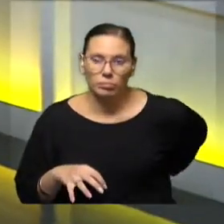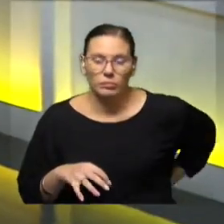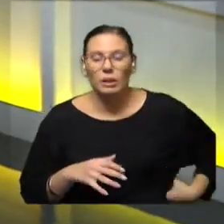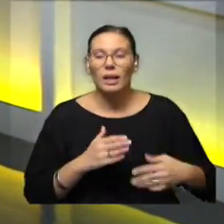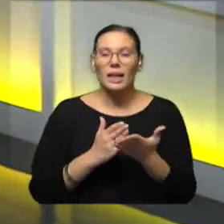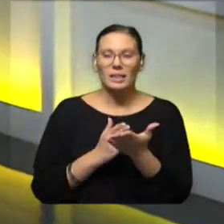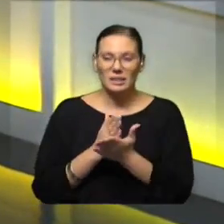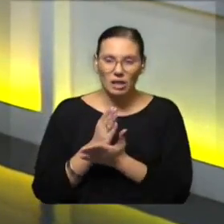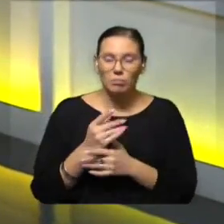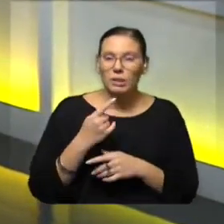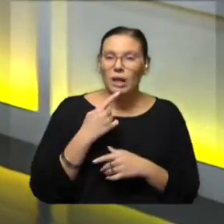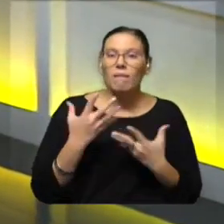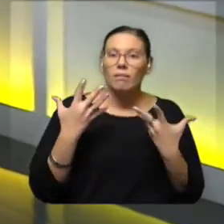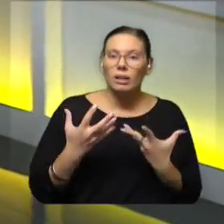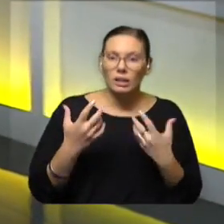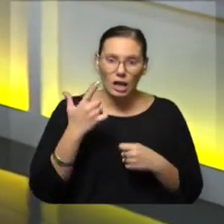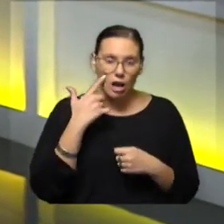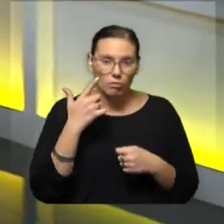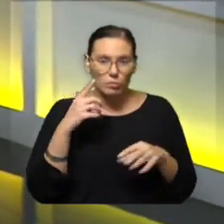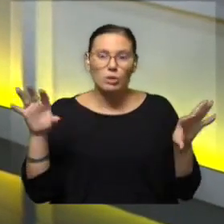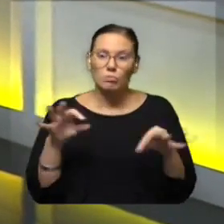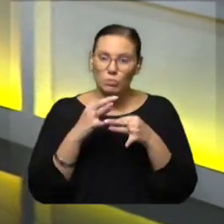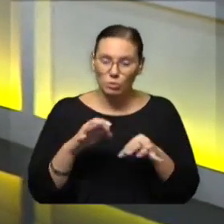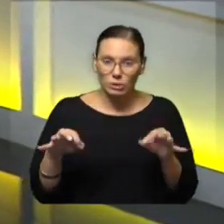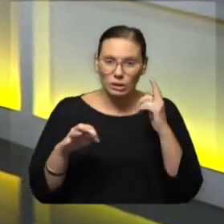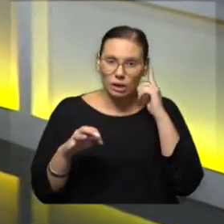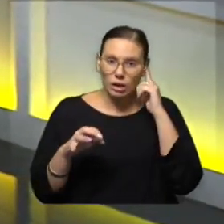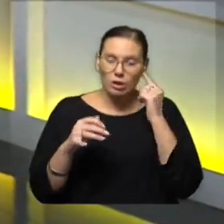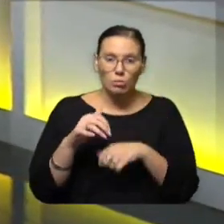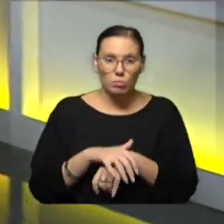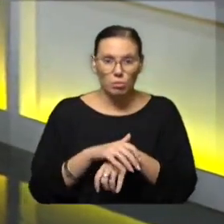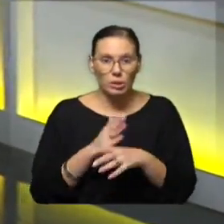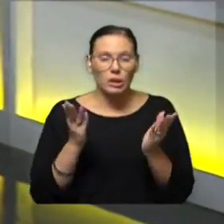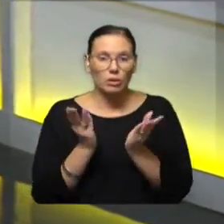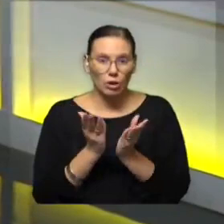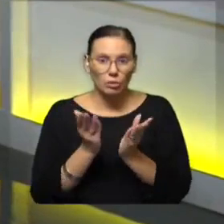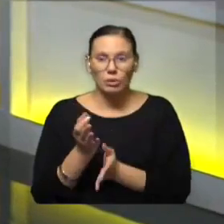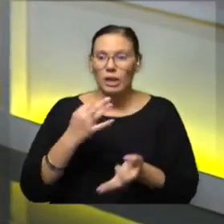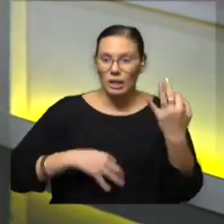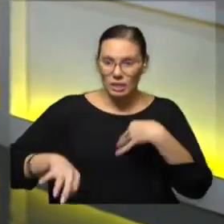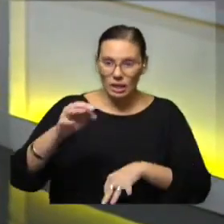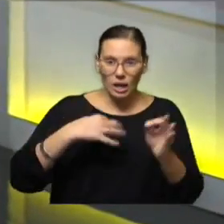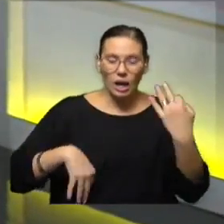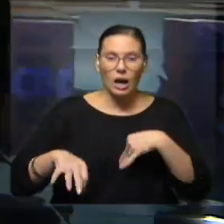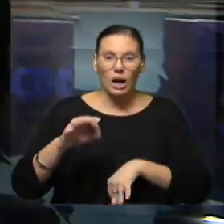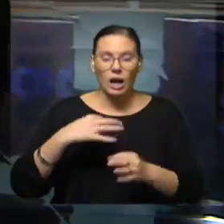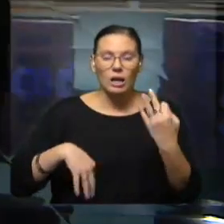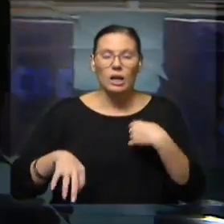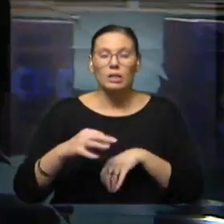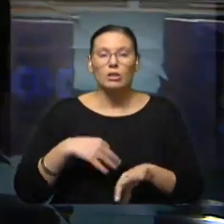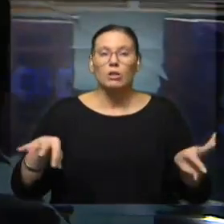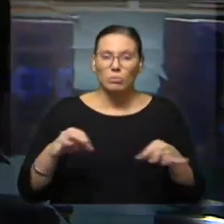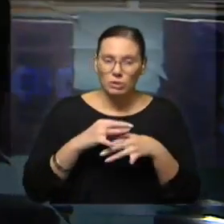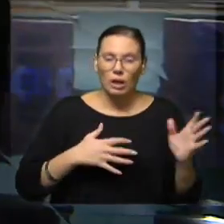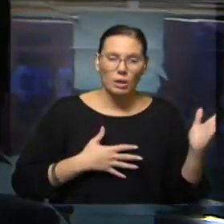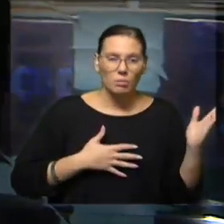Siempre dije que quería como vivir de la música. En un momento yo estudié más teatro musical, que es como que me fui más para la actuación, baile,